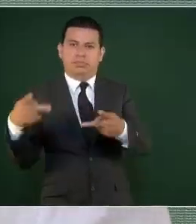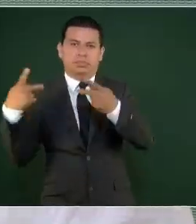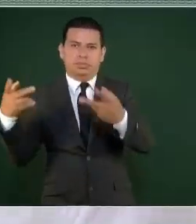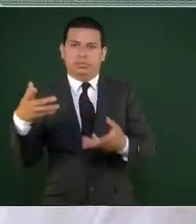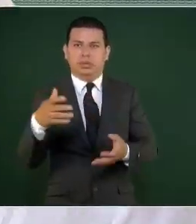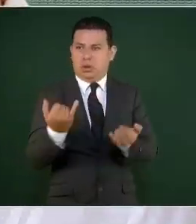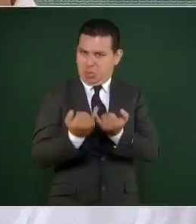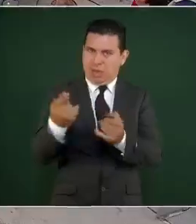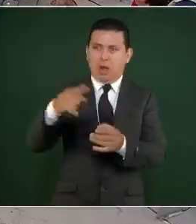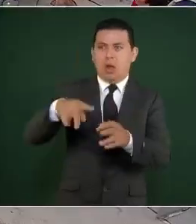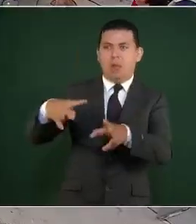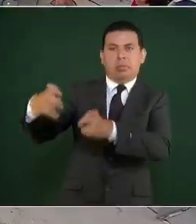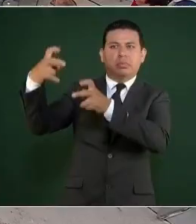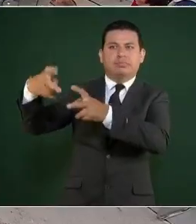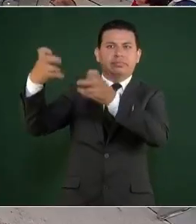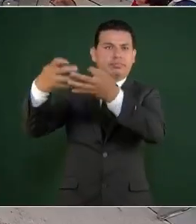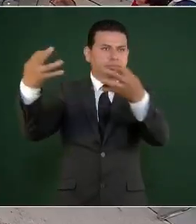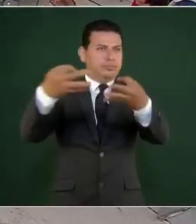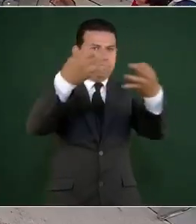se han robado.